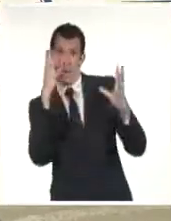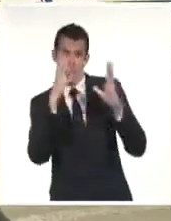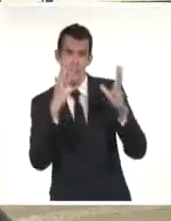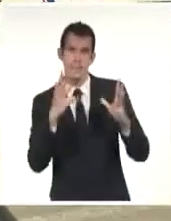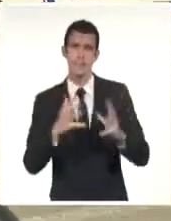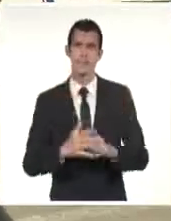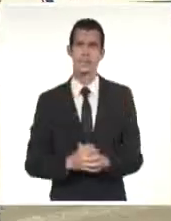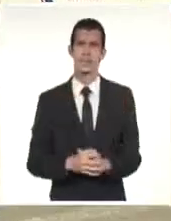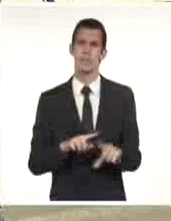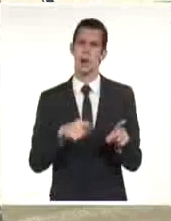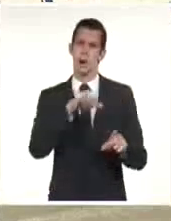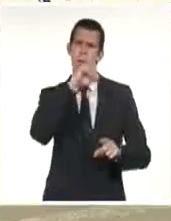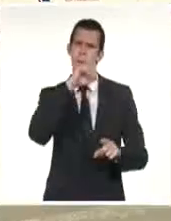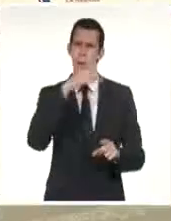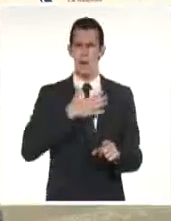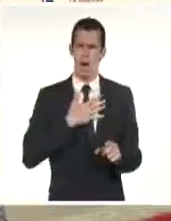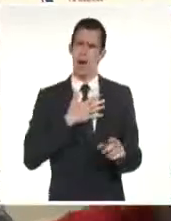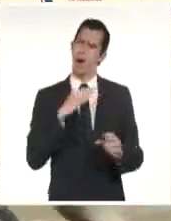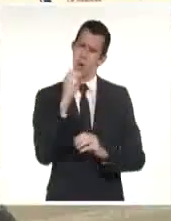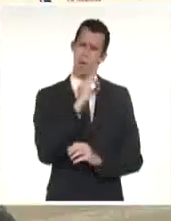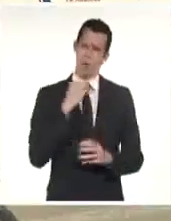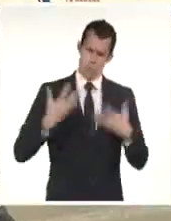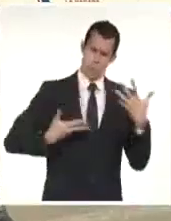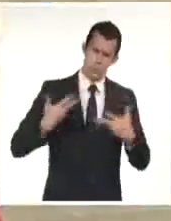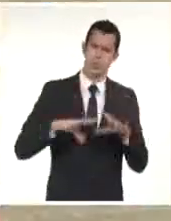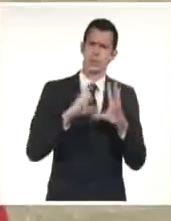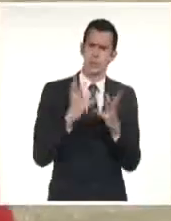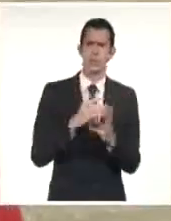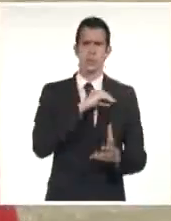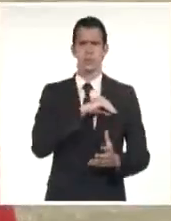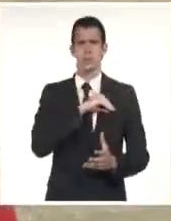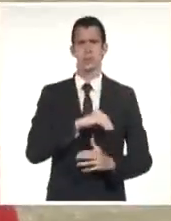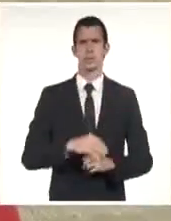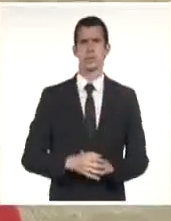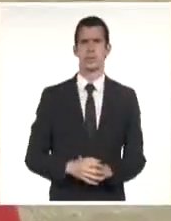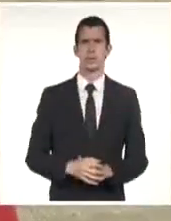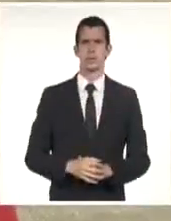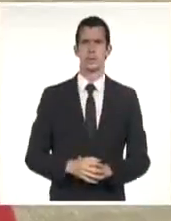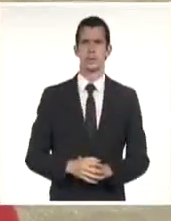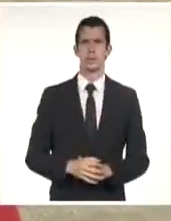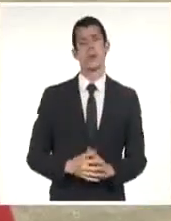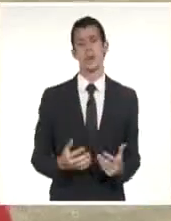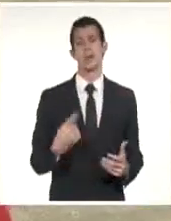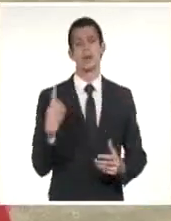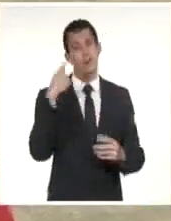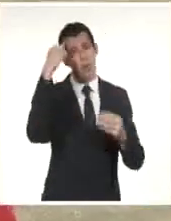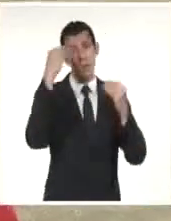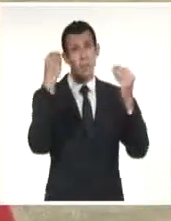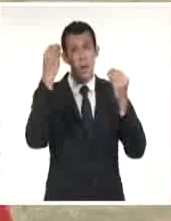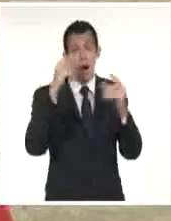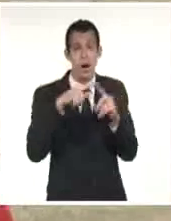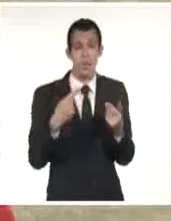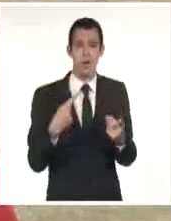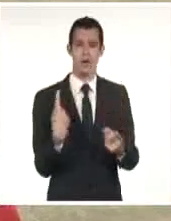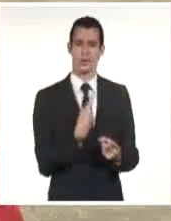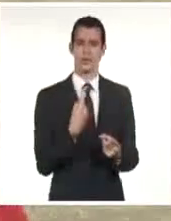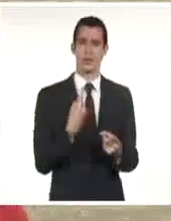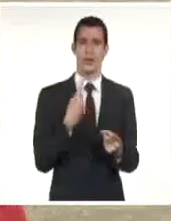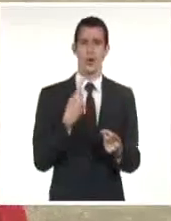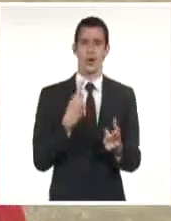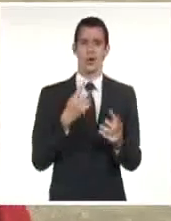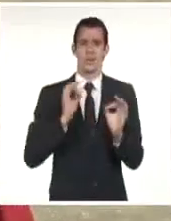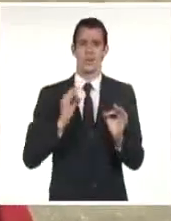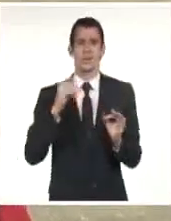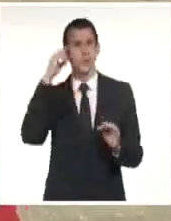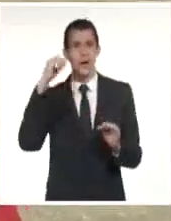Ella está orgullosa de mí, es lo único que la información que me llegó. Preocupados en todo momento por nuestra seguridad, que cada vez